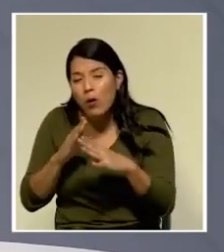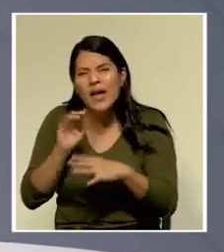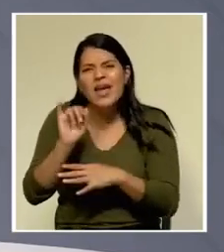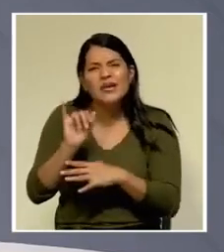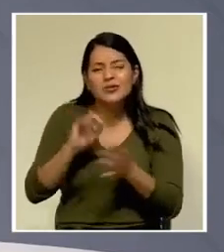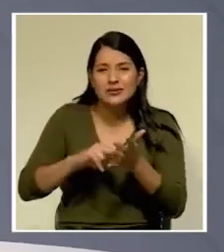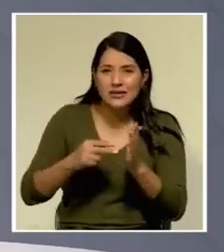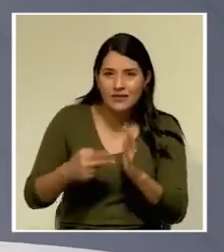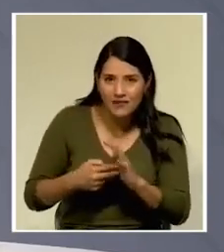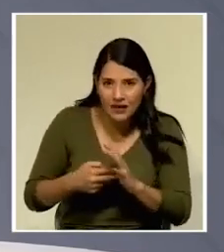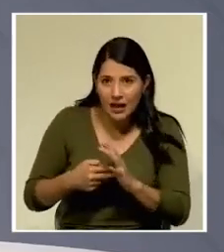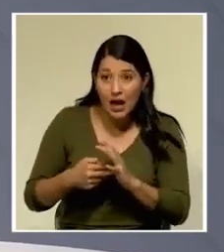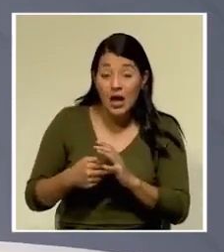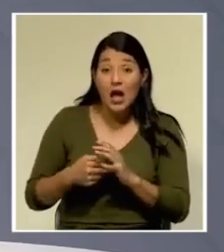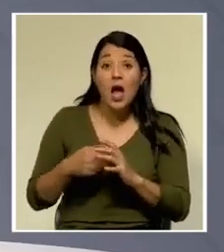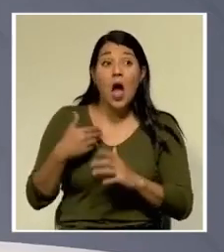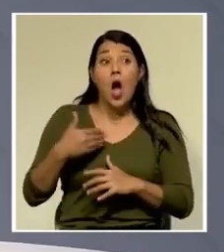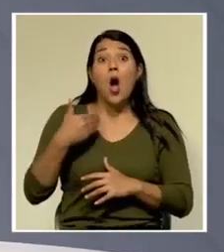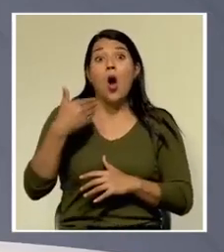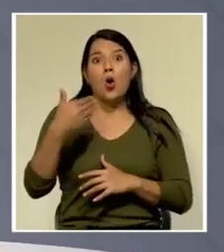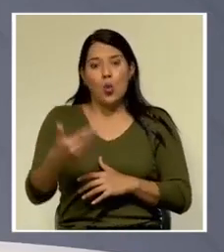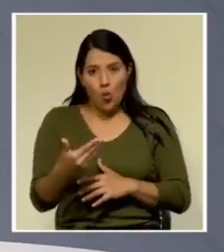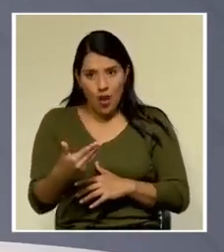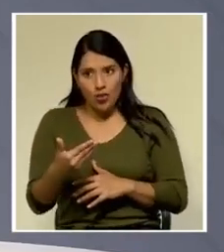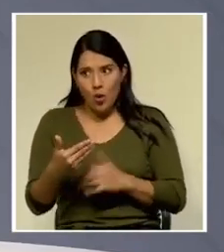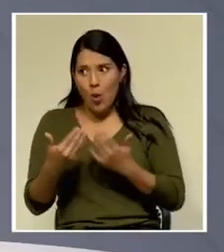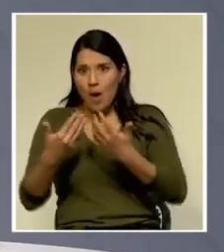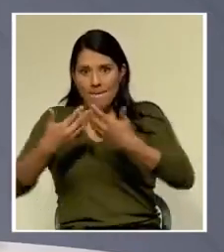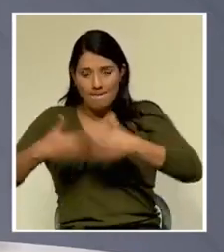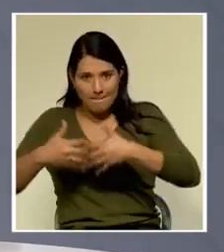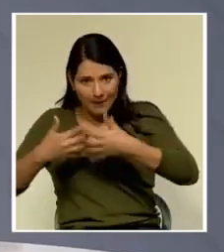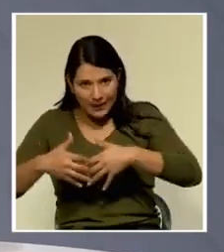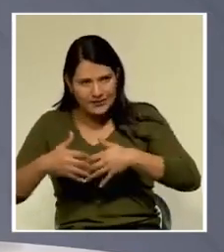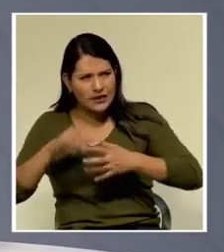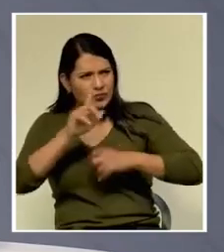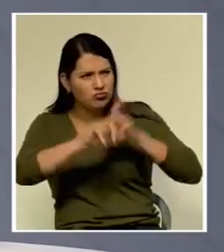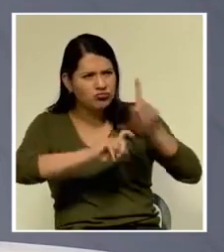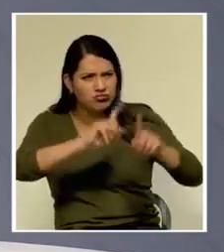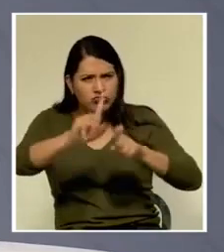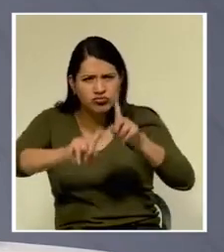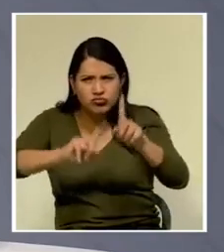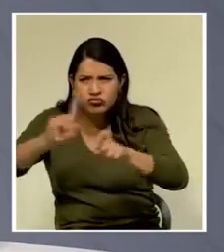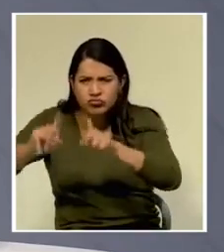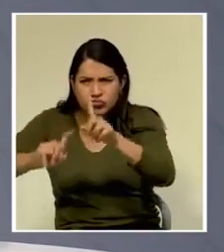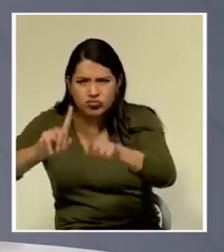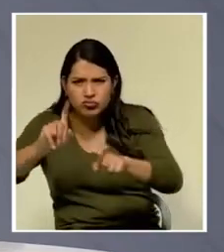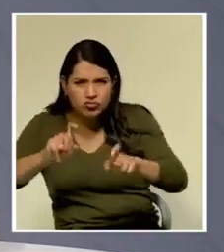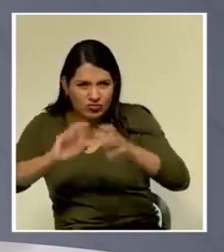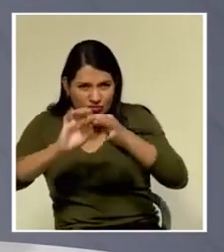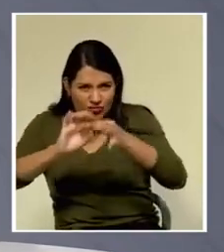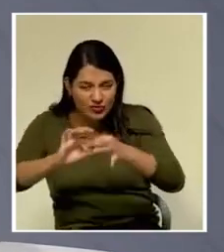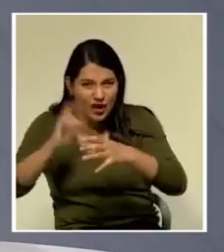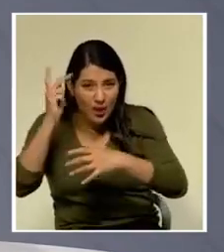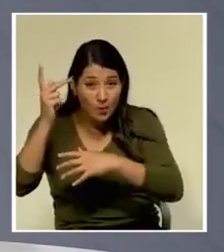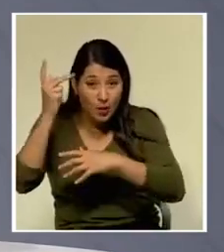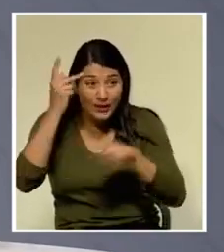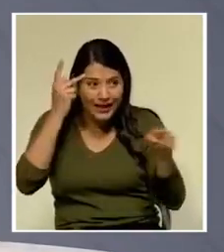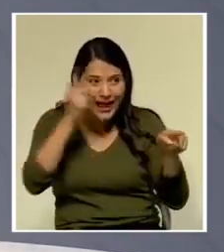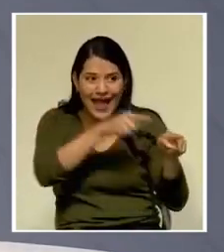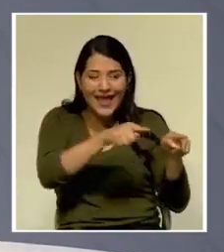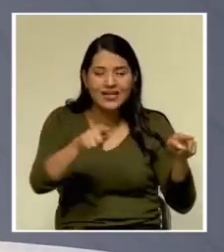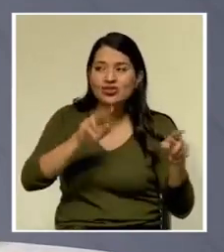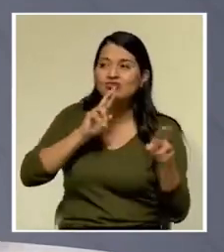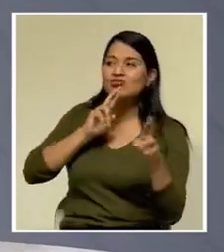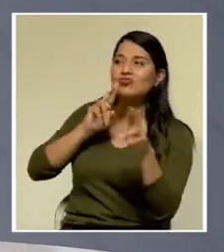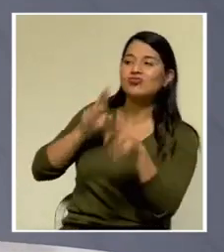de la persona consultada, o las mayorías de las personas consultadas en una encuesta, que no dicen genuinamente cuál es